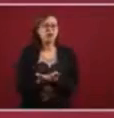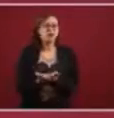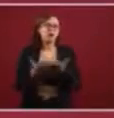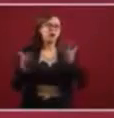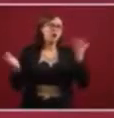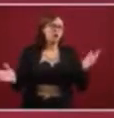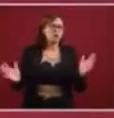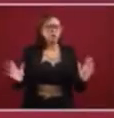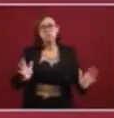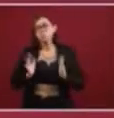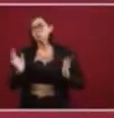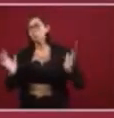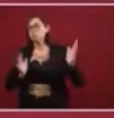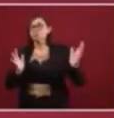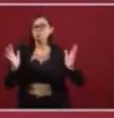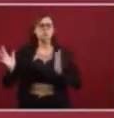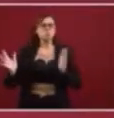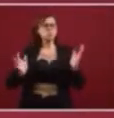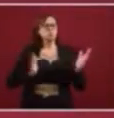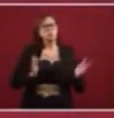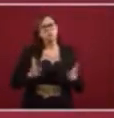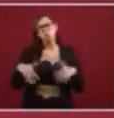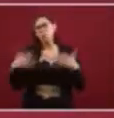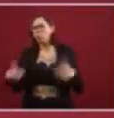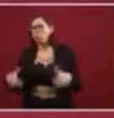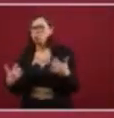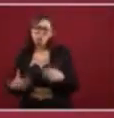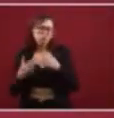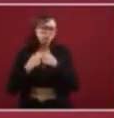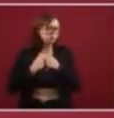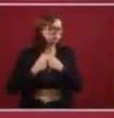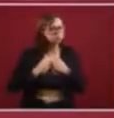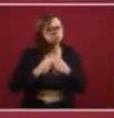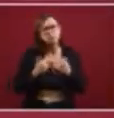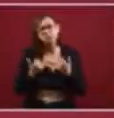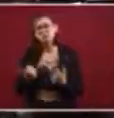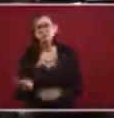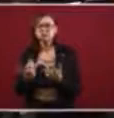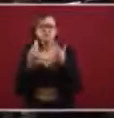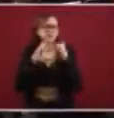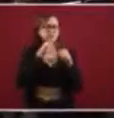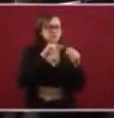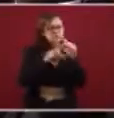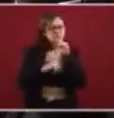se extrañan y se rasgan las vestiduras. Sí,